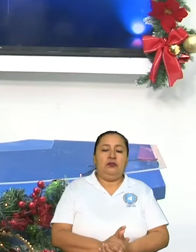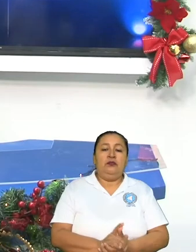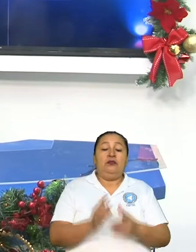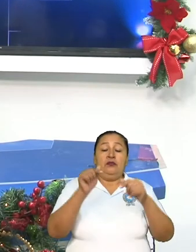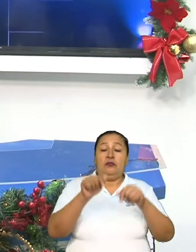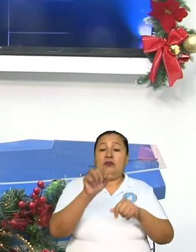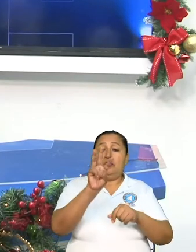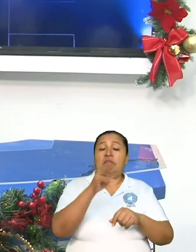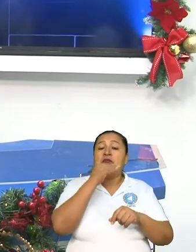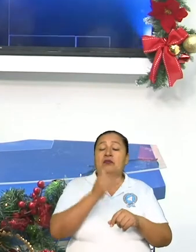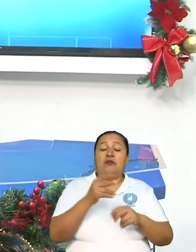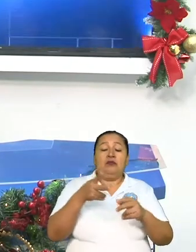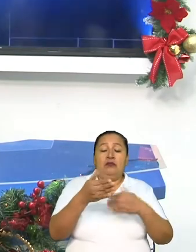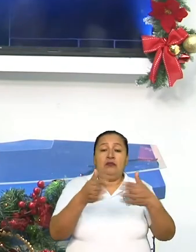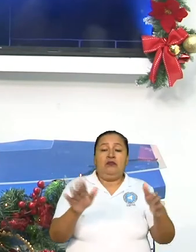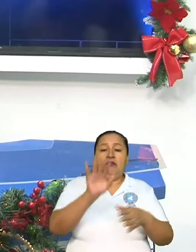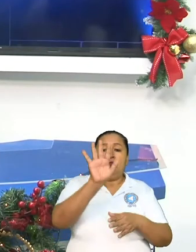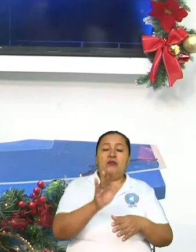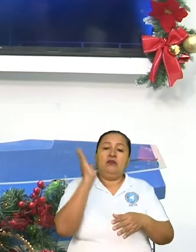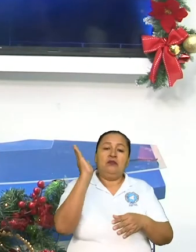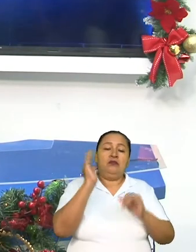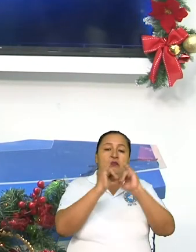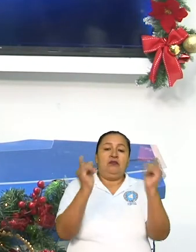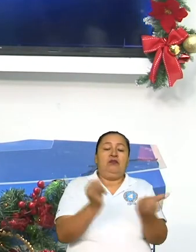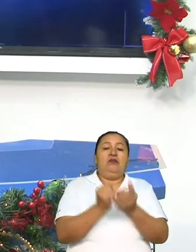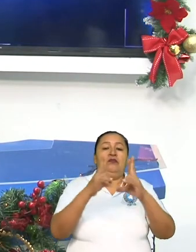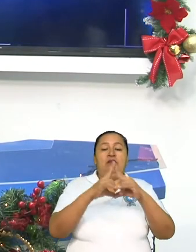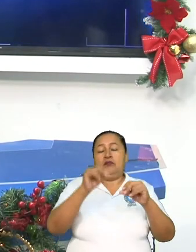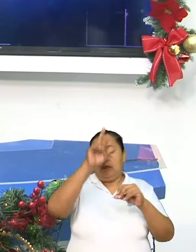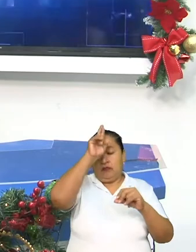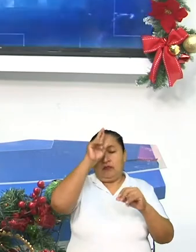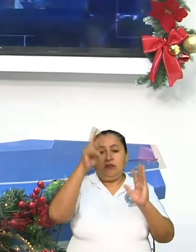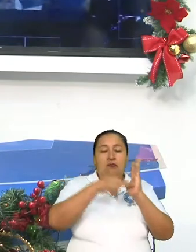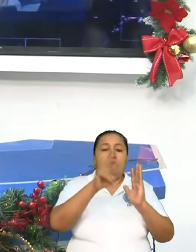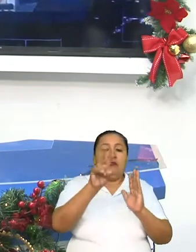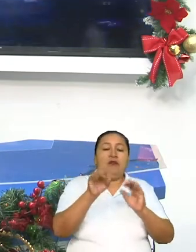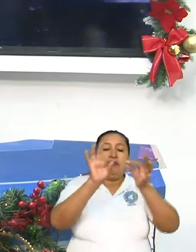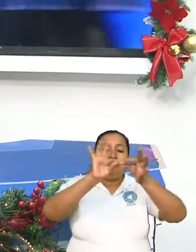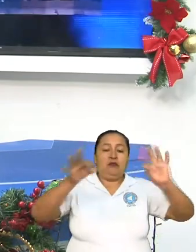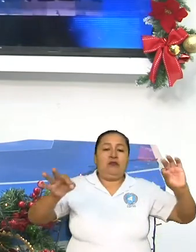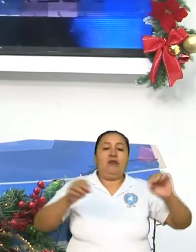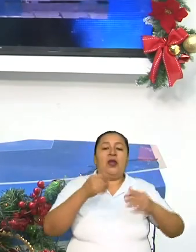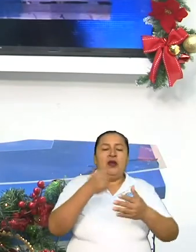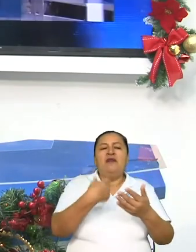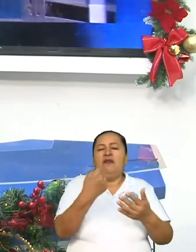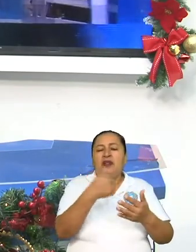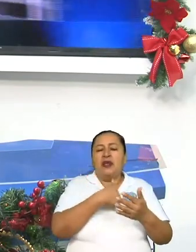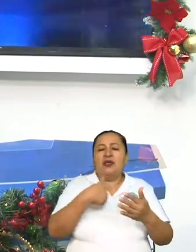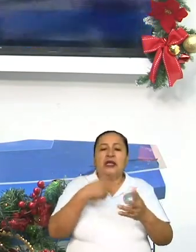Este 3 de diciembre se inauguró el 5 Congreso Internacional Nicaragua-Rusia 2020 bajo el lema Desafíos en el